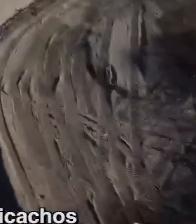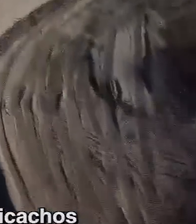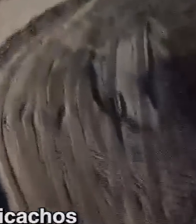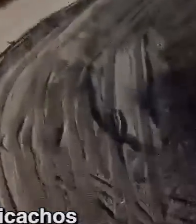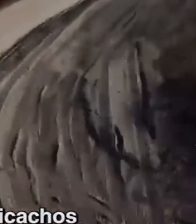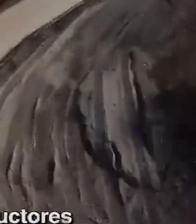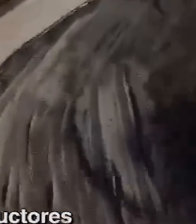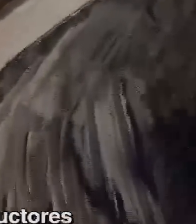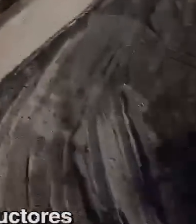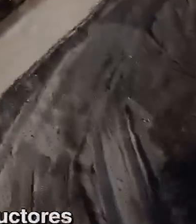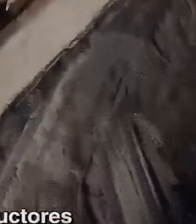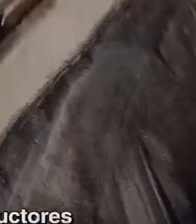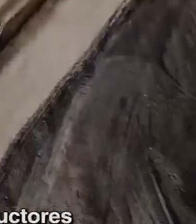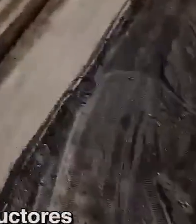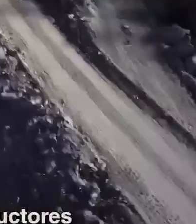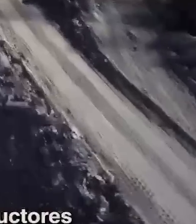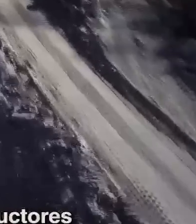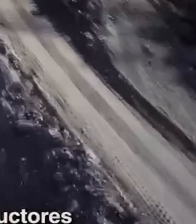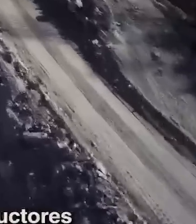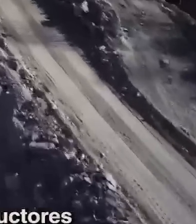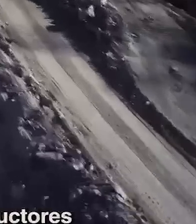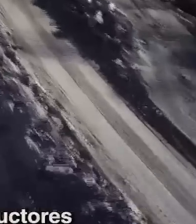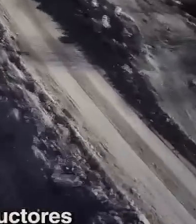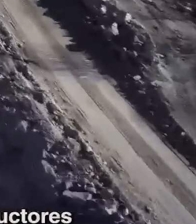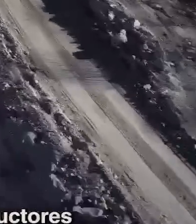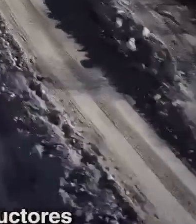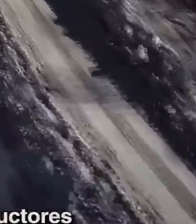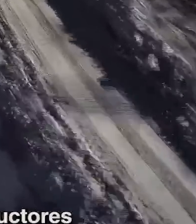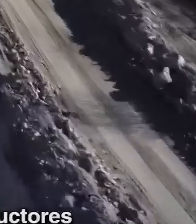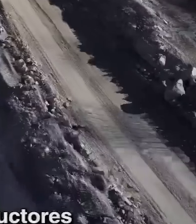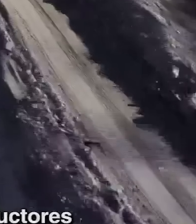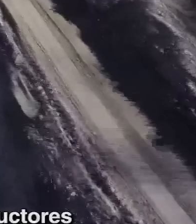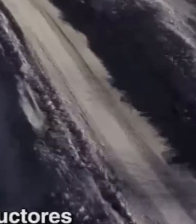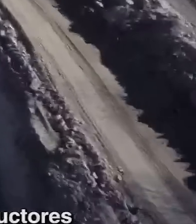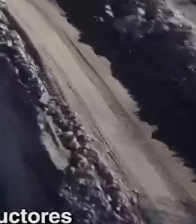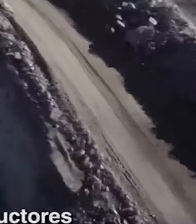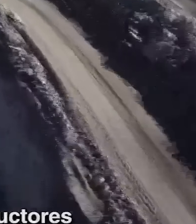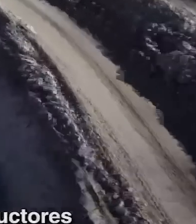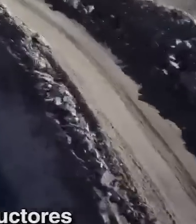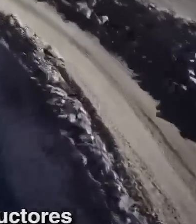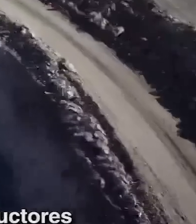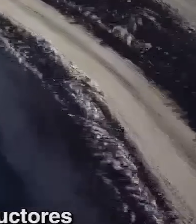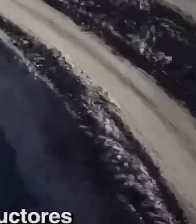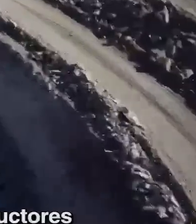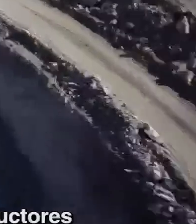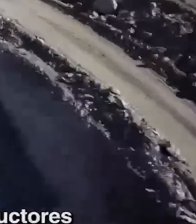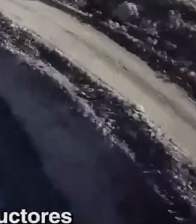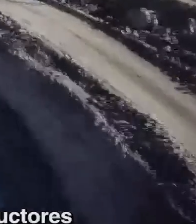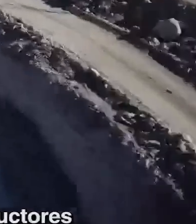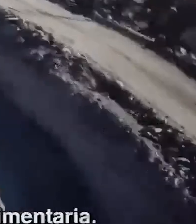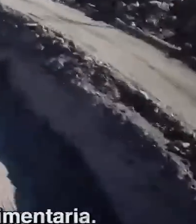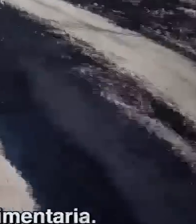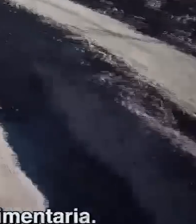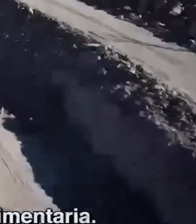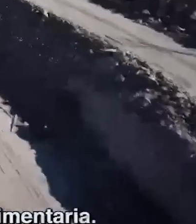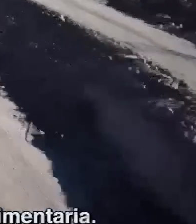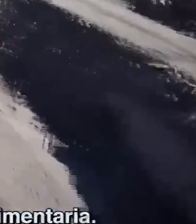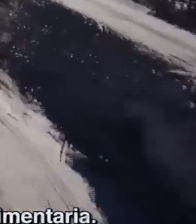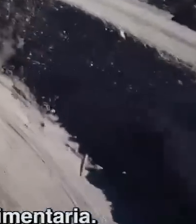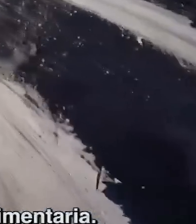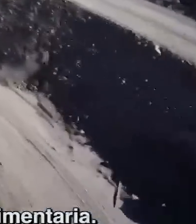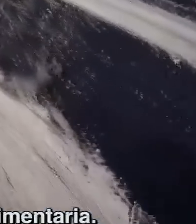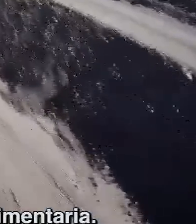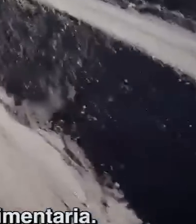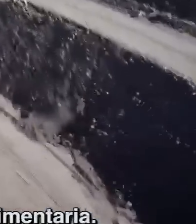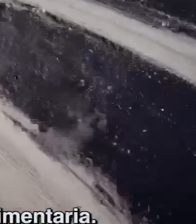de la presa Picachos beneficiará a 22.500 hectáreas y a más de 3.172 productores que aumentarán de